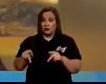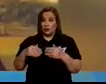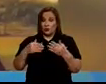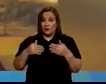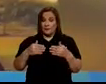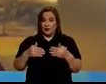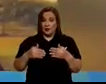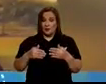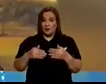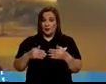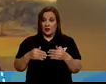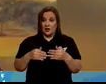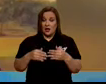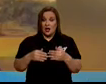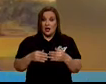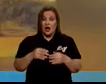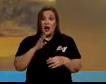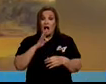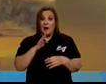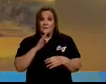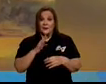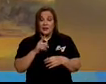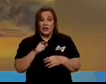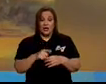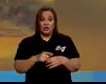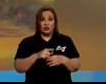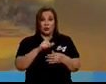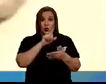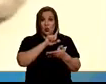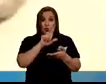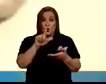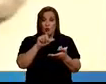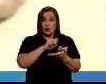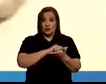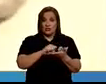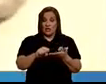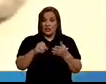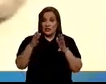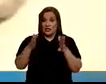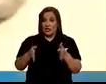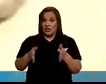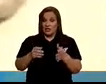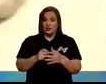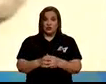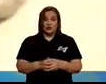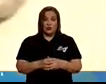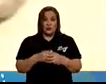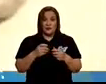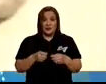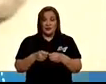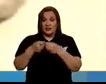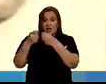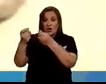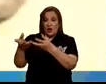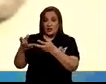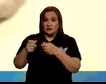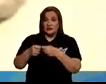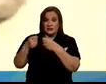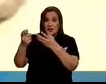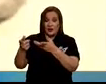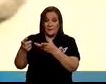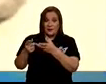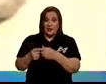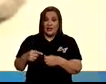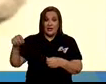que convenzan a los santeños de dar marcha atrás, de devolver la arma, soltar a los jefes militares españoles y volver